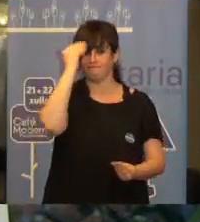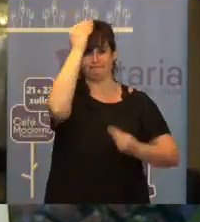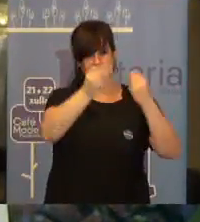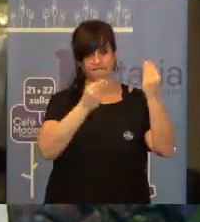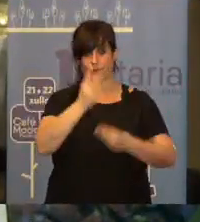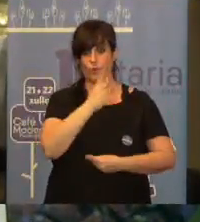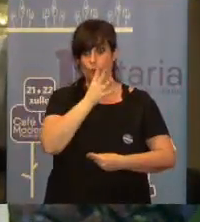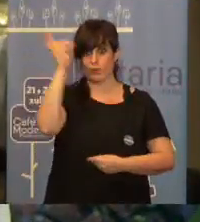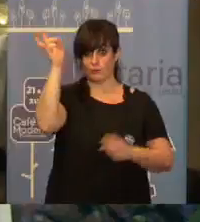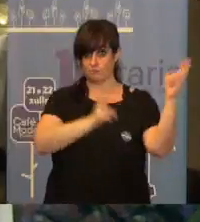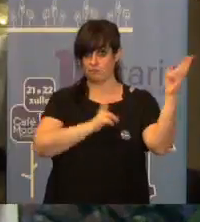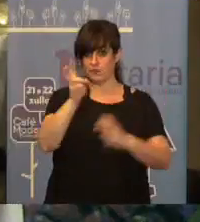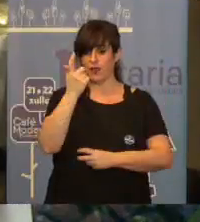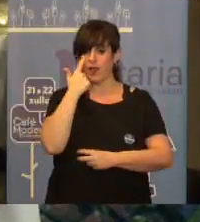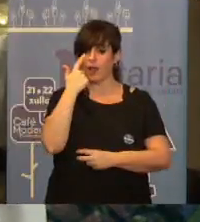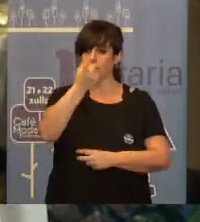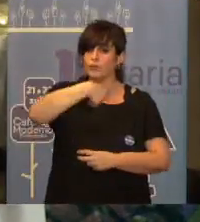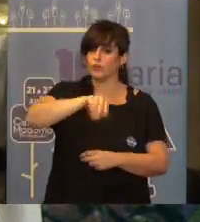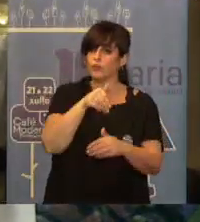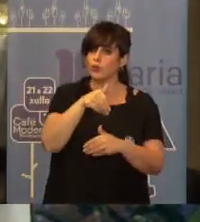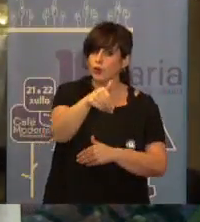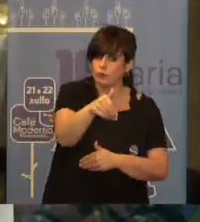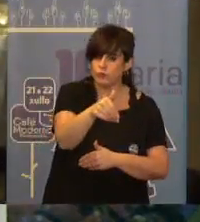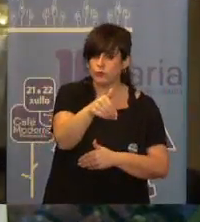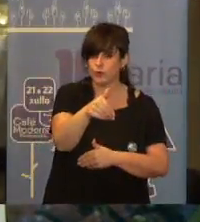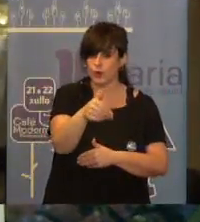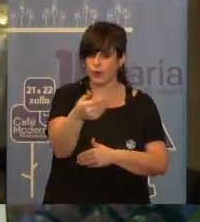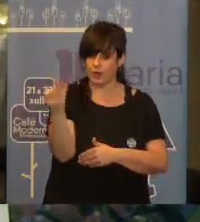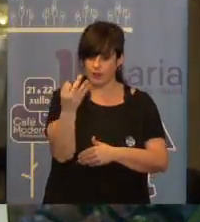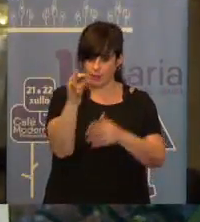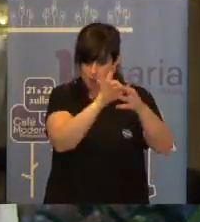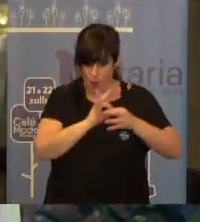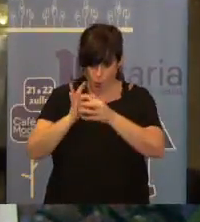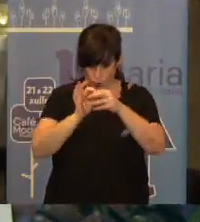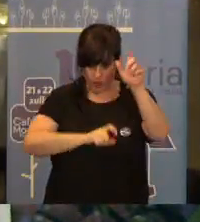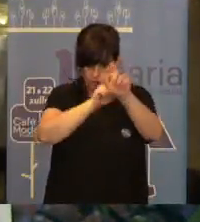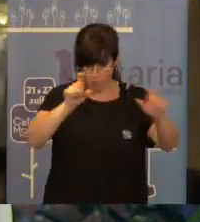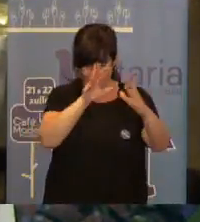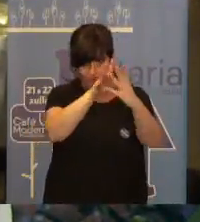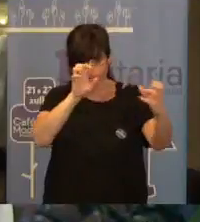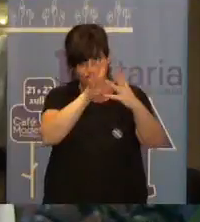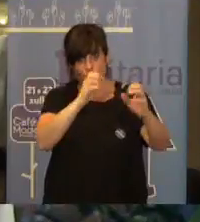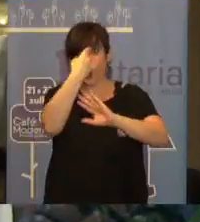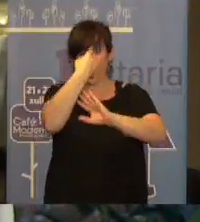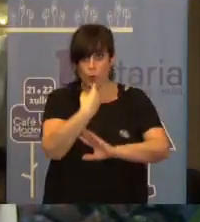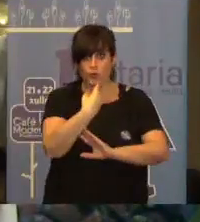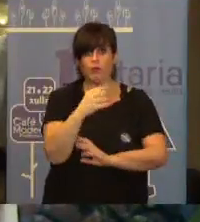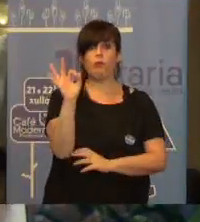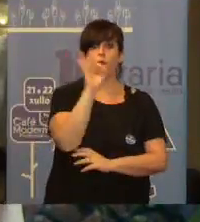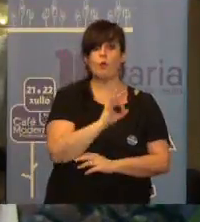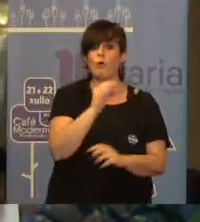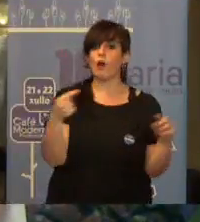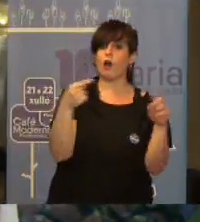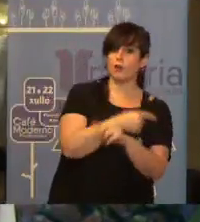aquí, se estamos condenados a entendernos na conformación da unidade popular neste espazo político ou, polo contrario, teremos